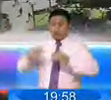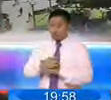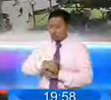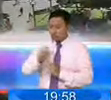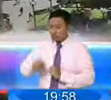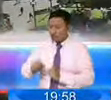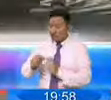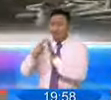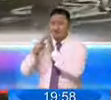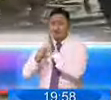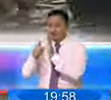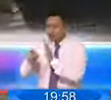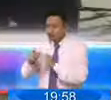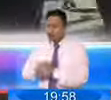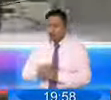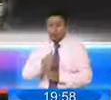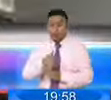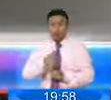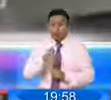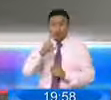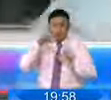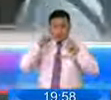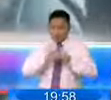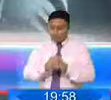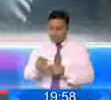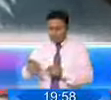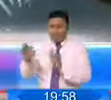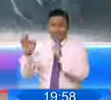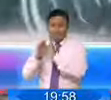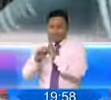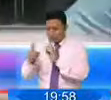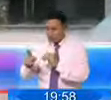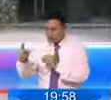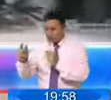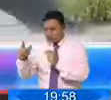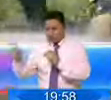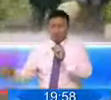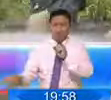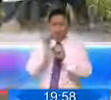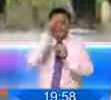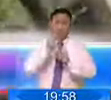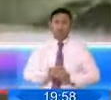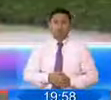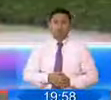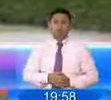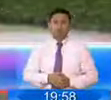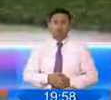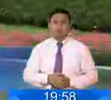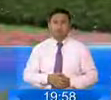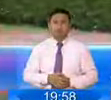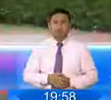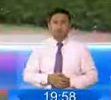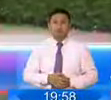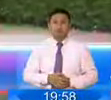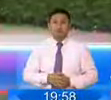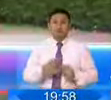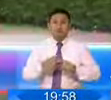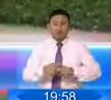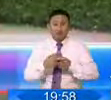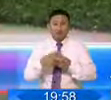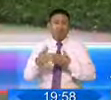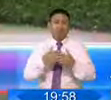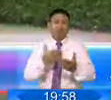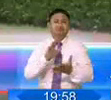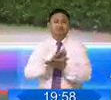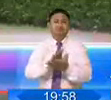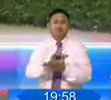este registro y sus fotos se subirán inmediatamente a su página de Facebook. No importa si es que no lo hice desde el inicio, porque esto es